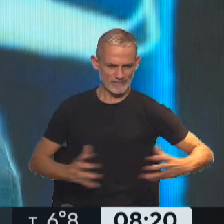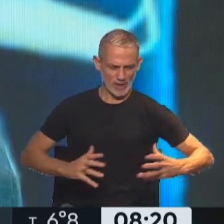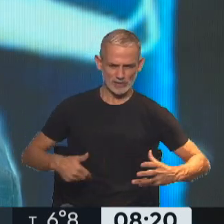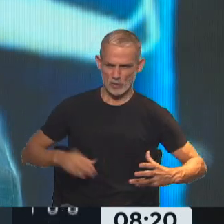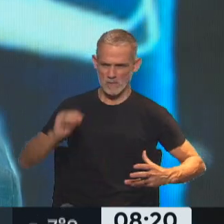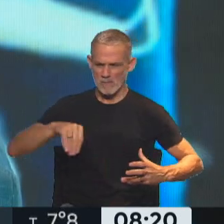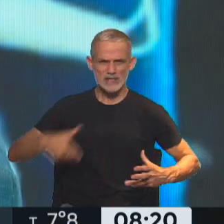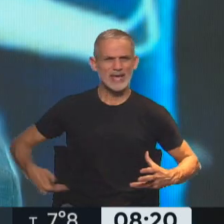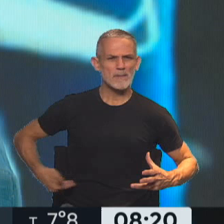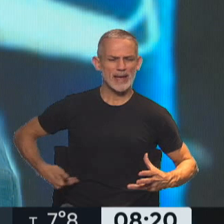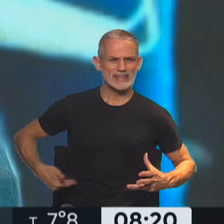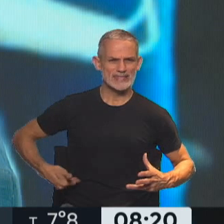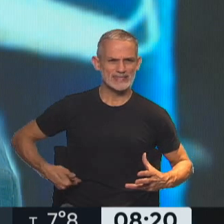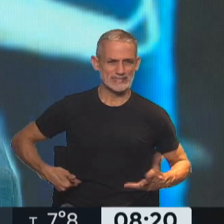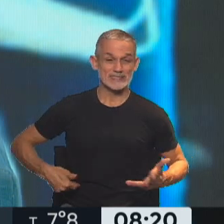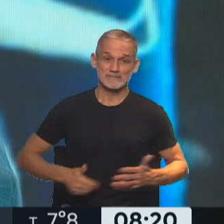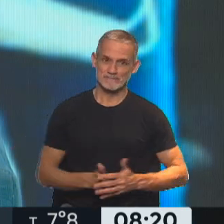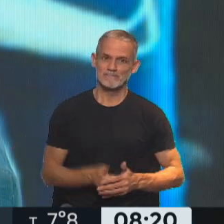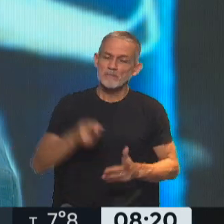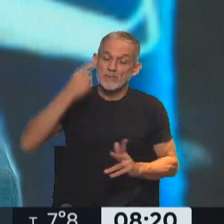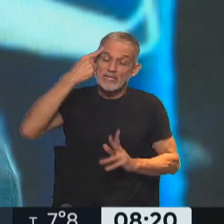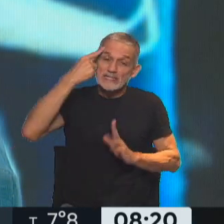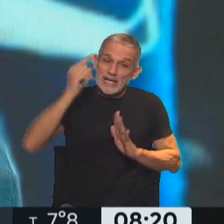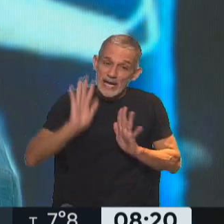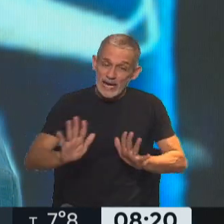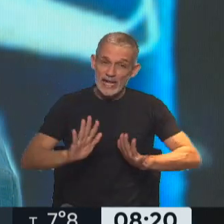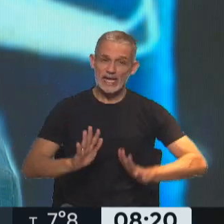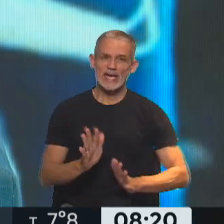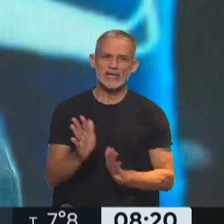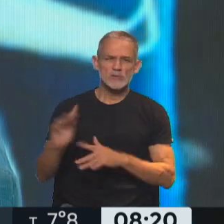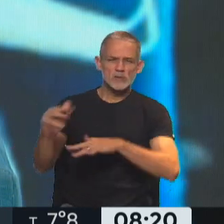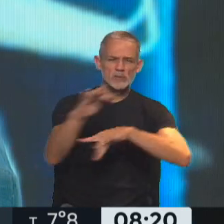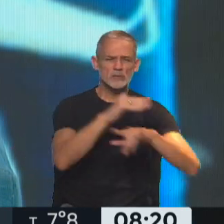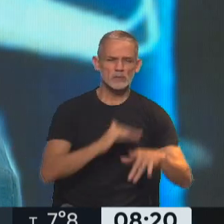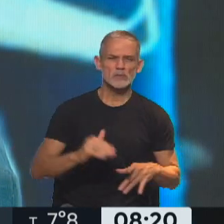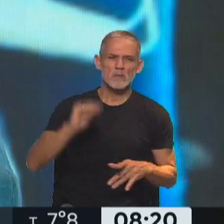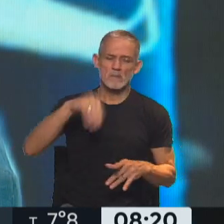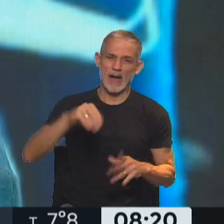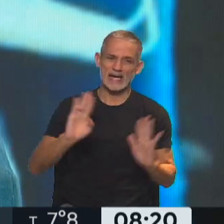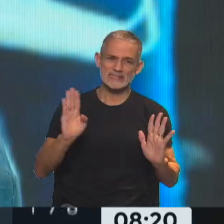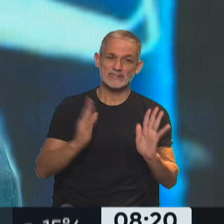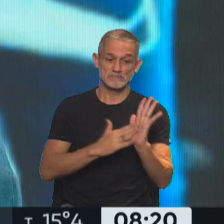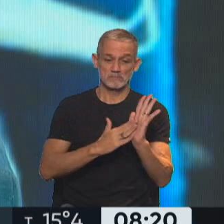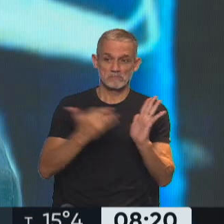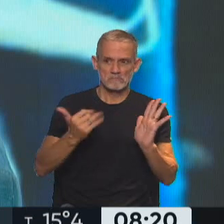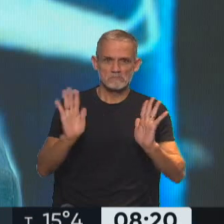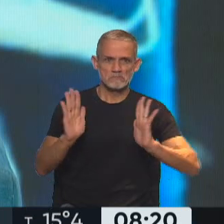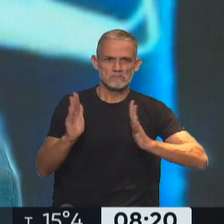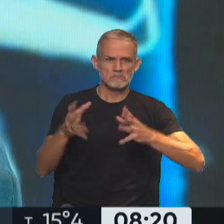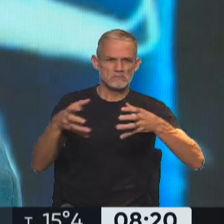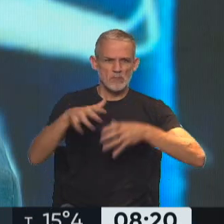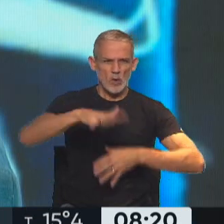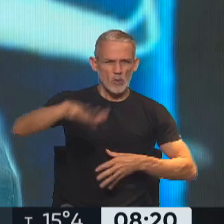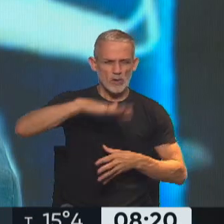inflamación y esto da lugar a la hepatitis. Esa es la hipótesis en este momento más mentada, la que tiene más apoyo de toda la